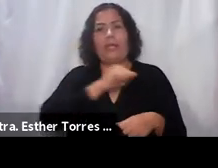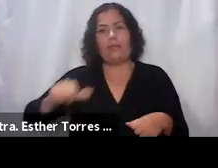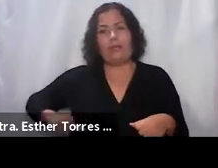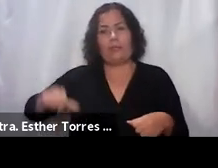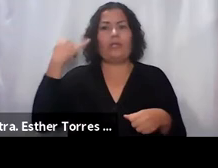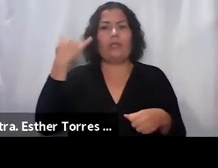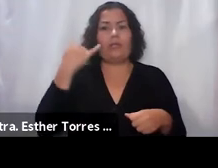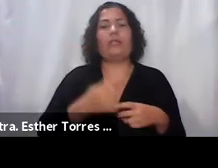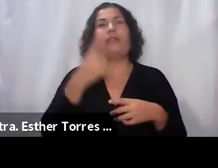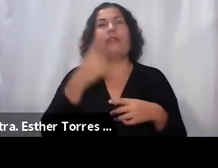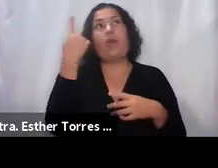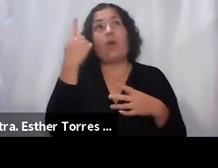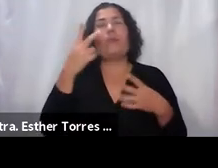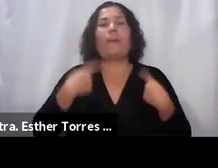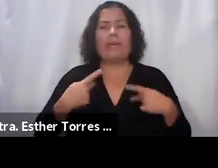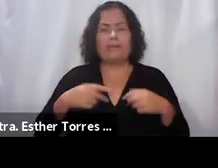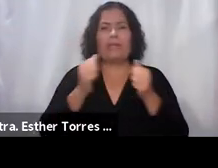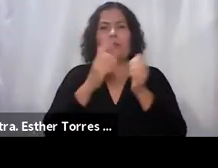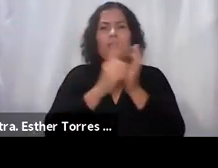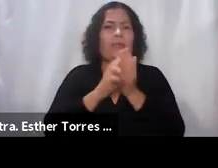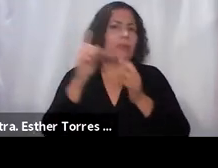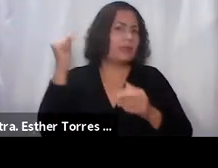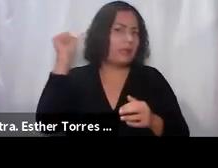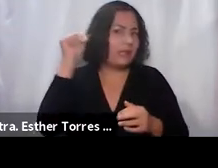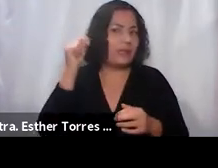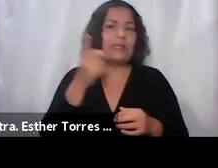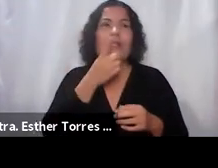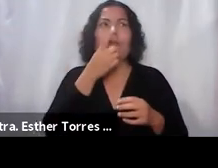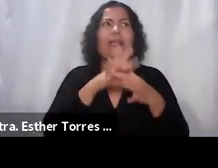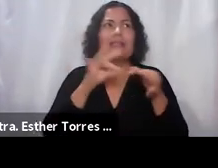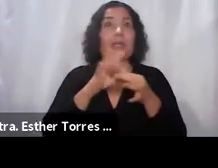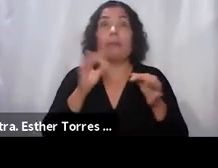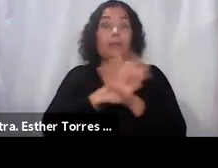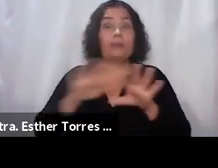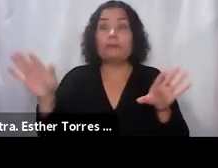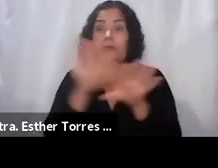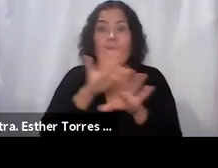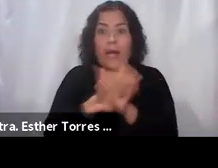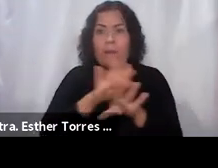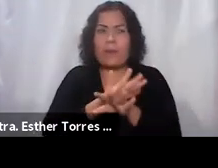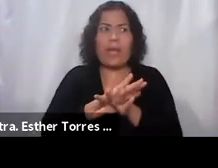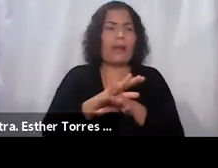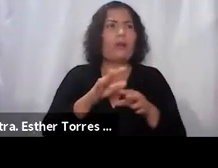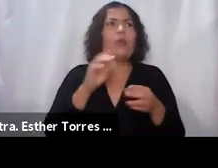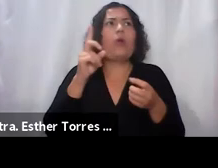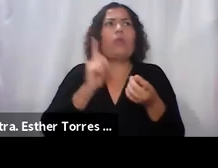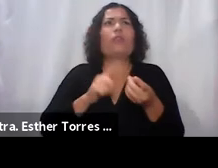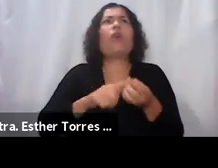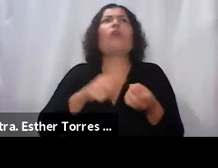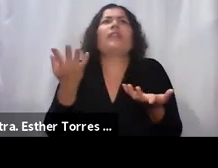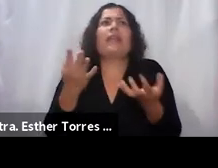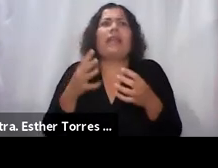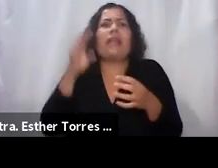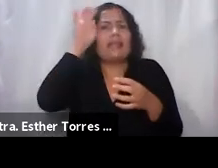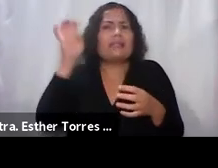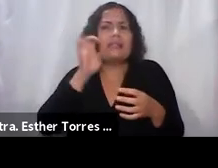una discapacidad auditiva decía: es que ya me cambiaron la parada de transporte y no sé para dónde está la